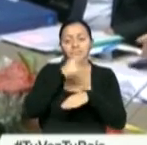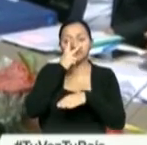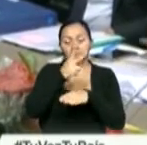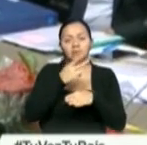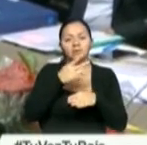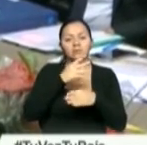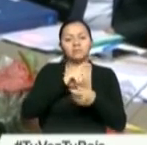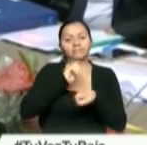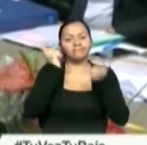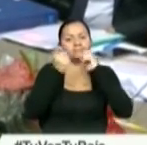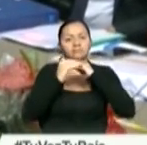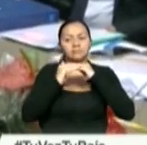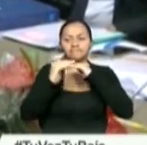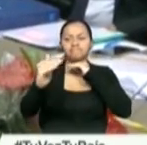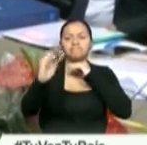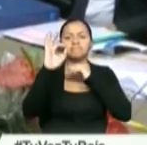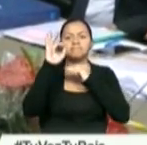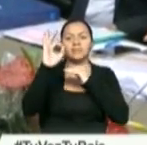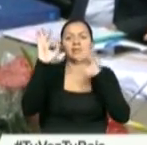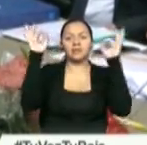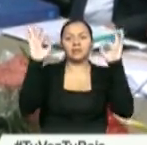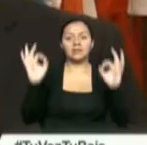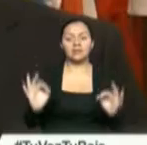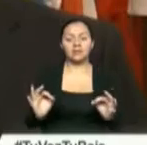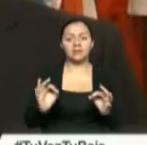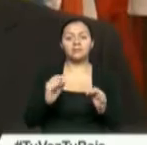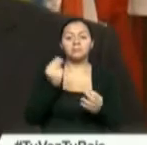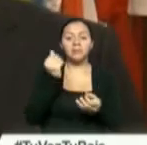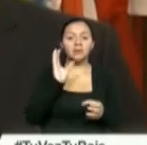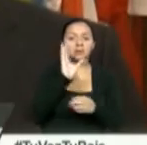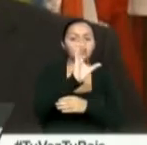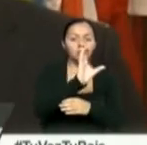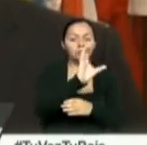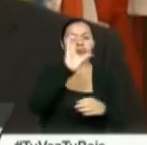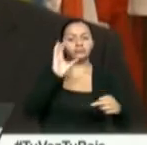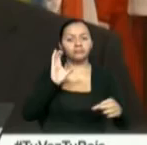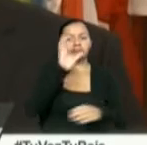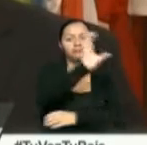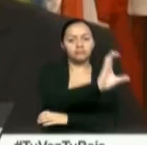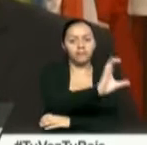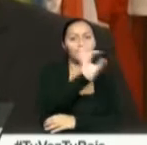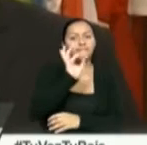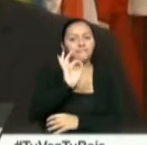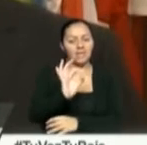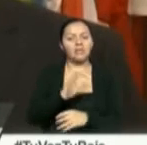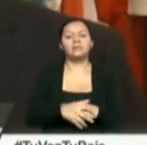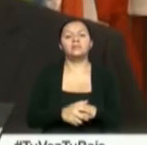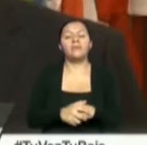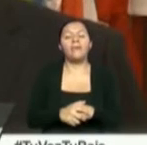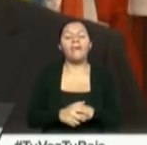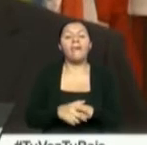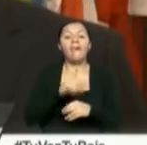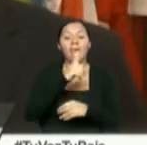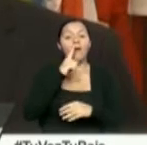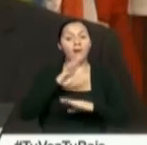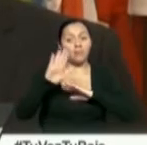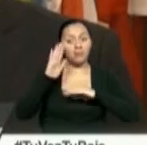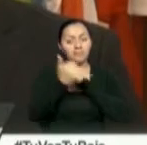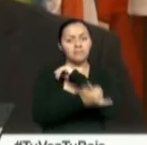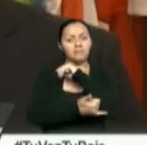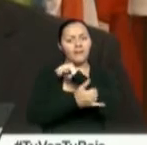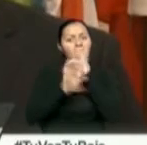el mercado energético y evitar la desinversión un compromiso en firme los países están